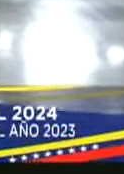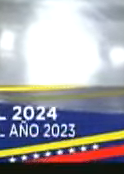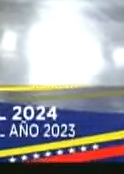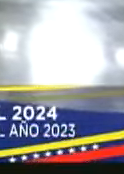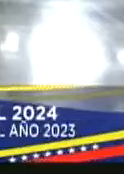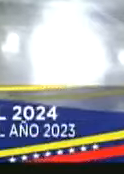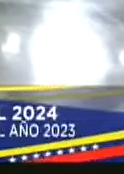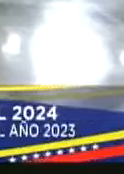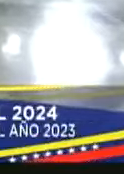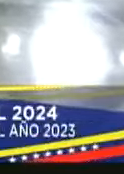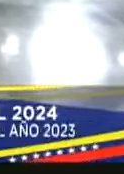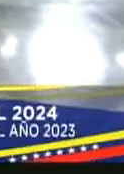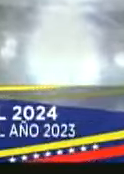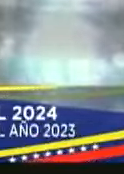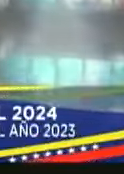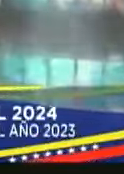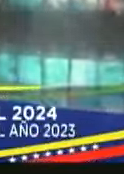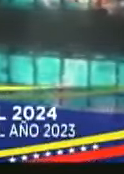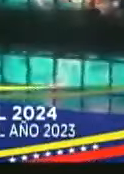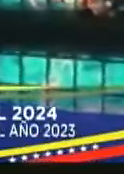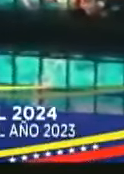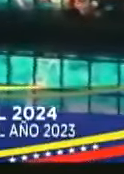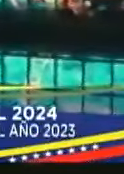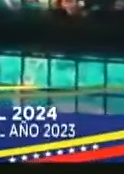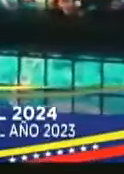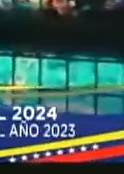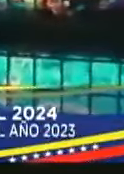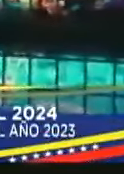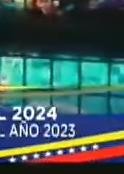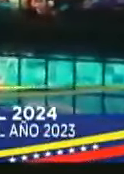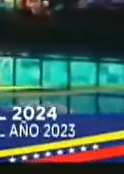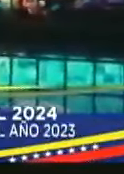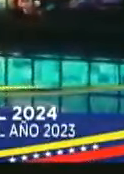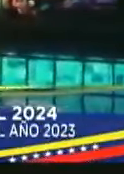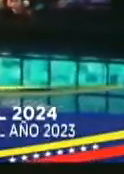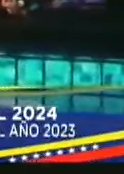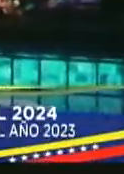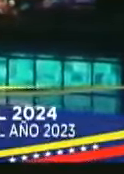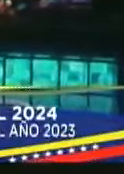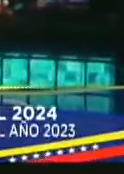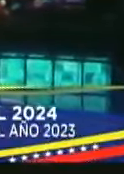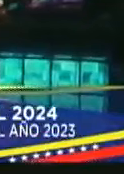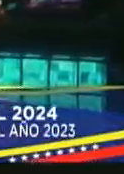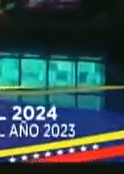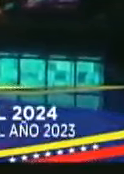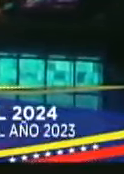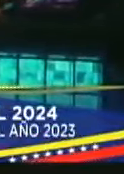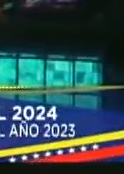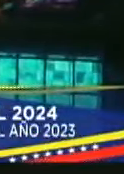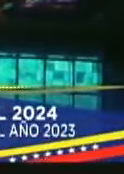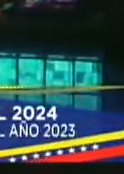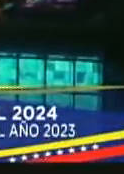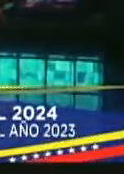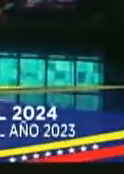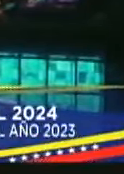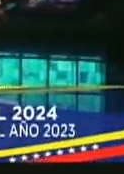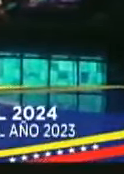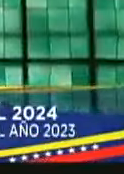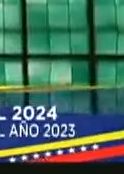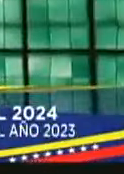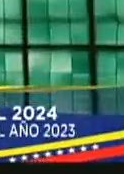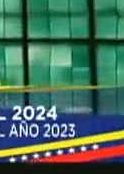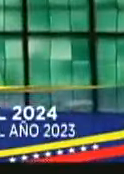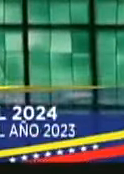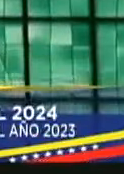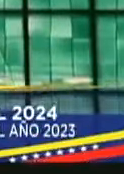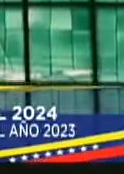año también ha tenido como telón de fondo el conjunto de medidas de redimensionamiento del Supremo